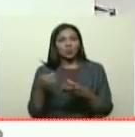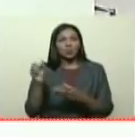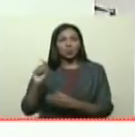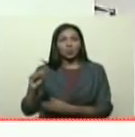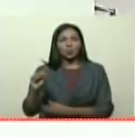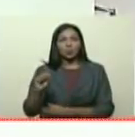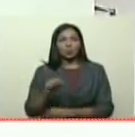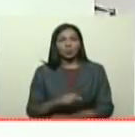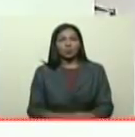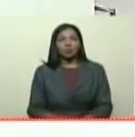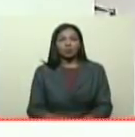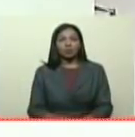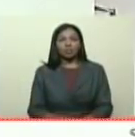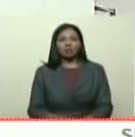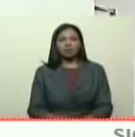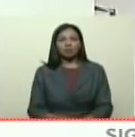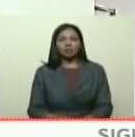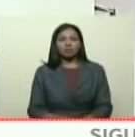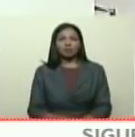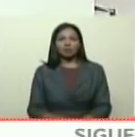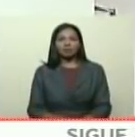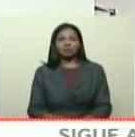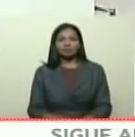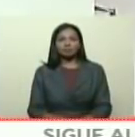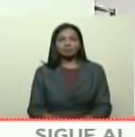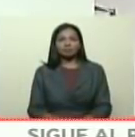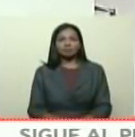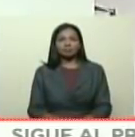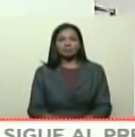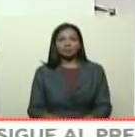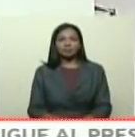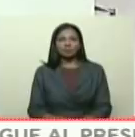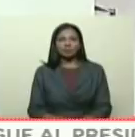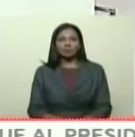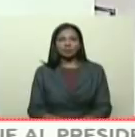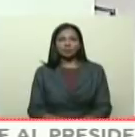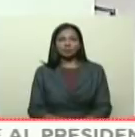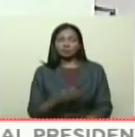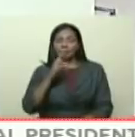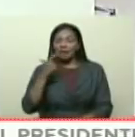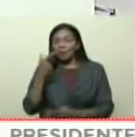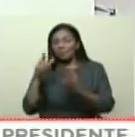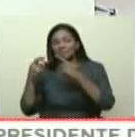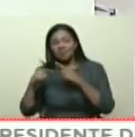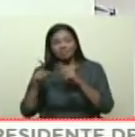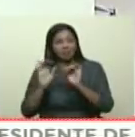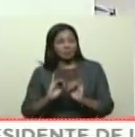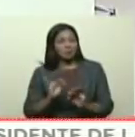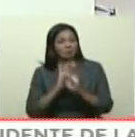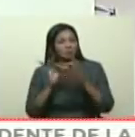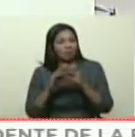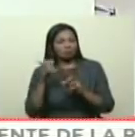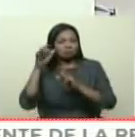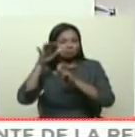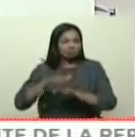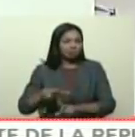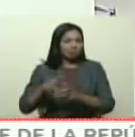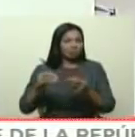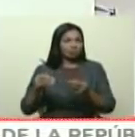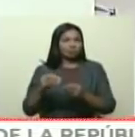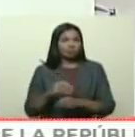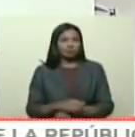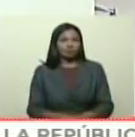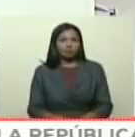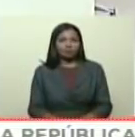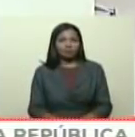viento, contra fuego, contra lenguas. Venció las lenguas, venció el viento, venció el